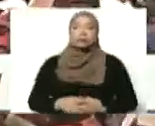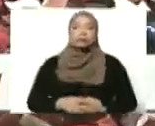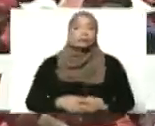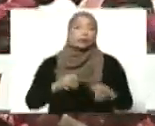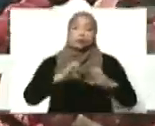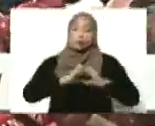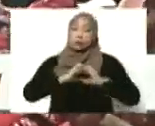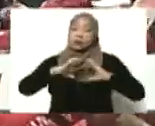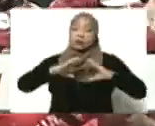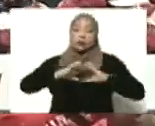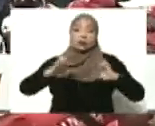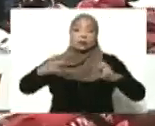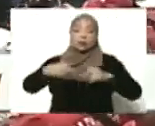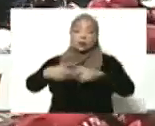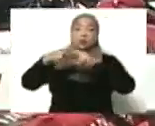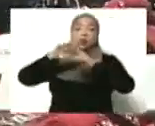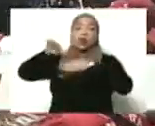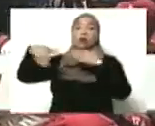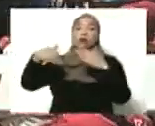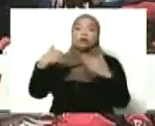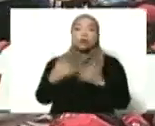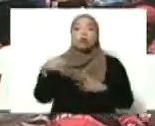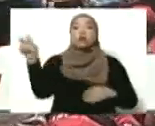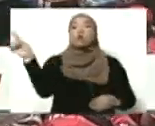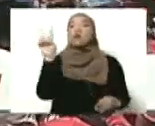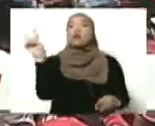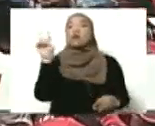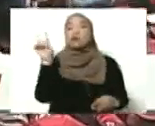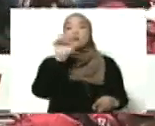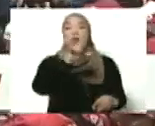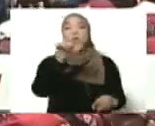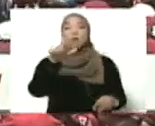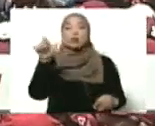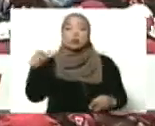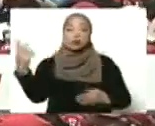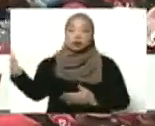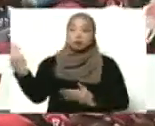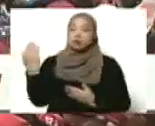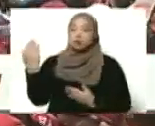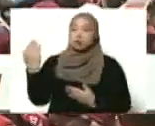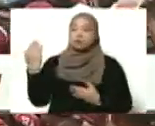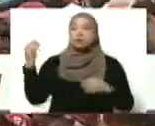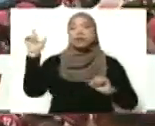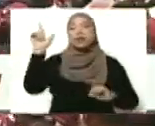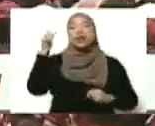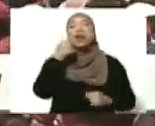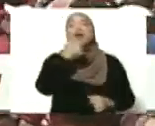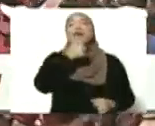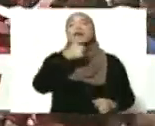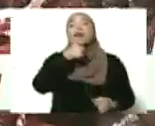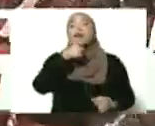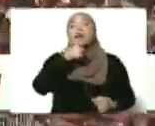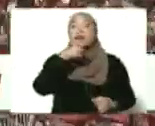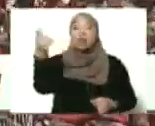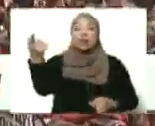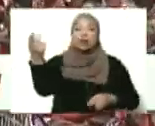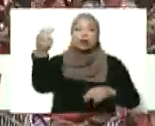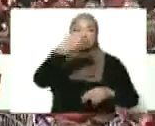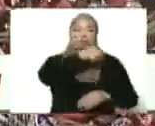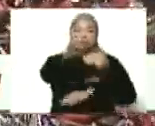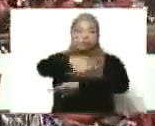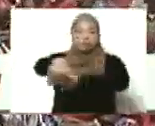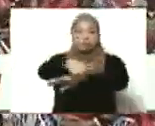corazón abierto para recibir a todos los venezolanos y a todas las venezolanas. Levanten la mano los jefes de calle,